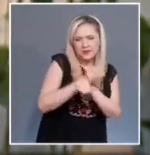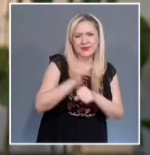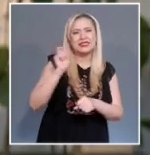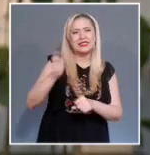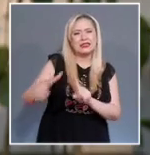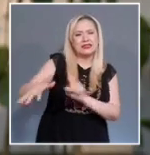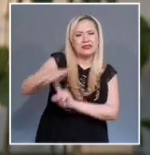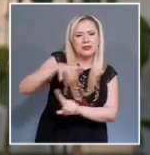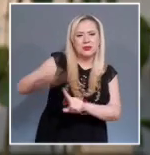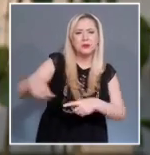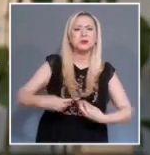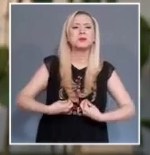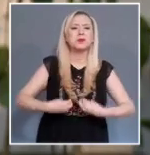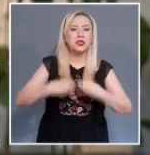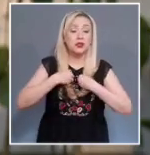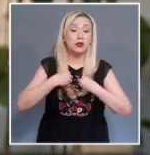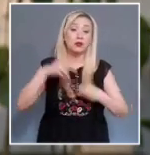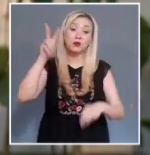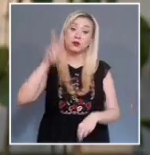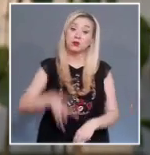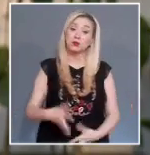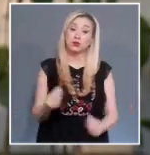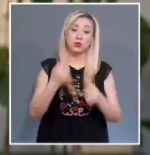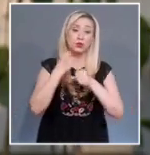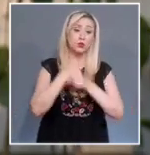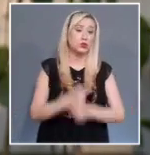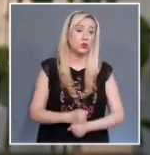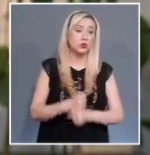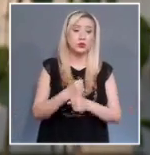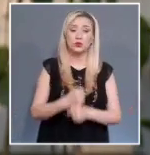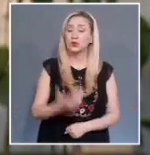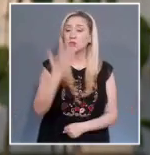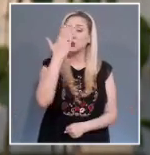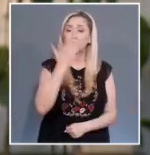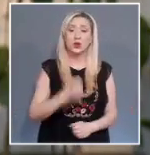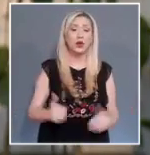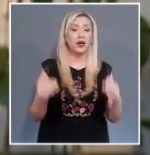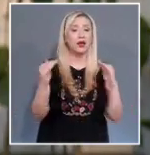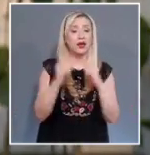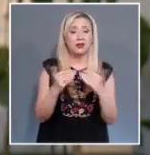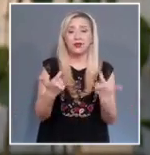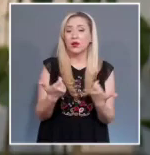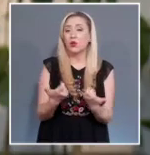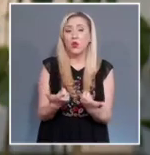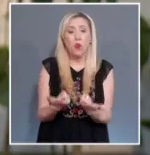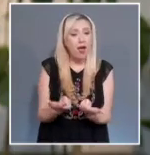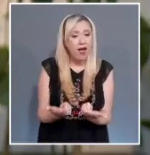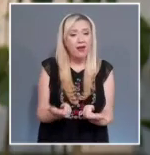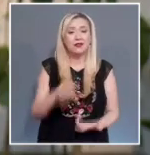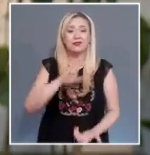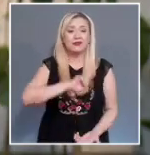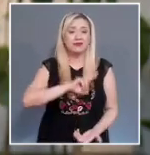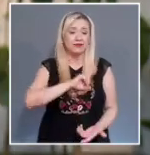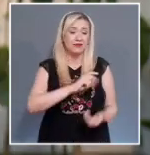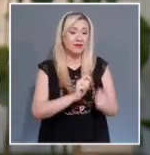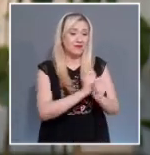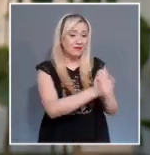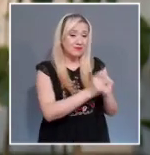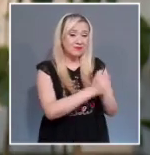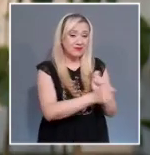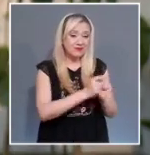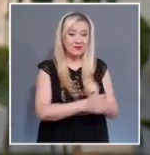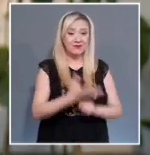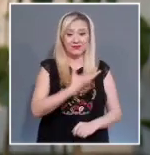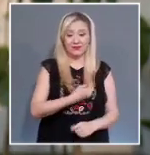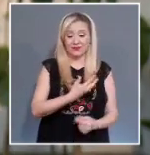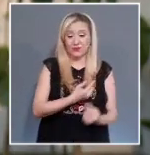un entorno realmente donde no tenía una casa propia, estaba rentando. Ya sus hijos prácticamente